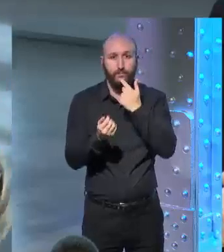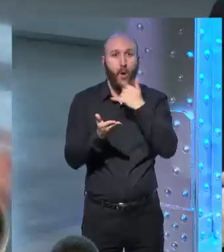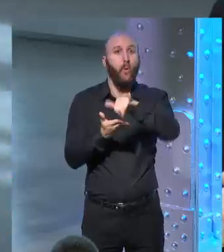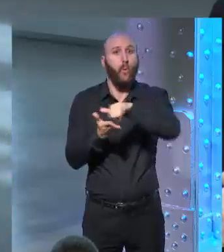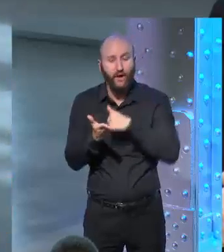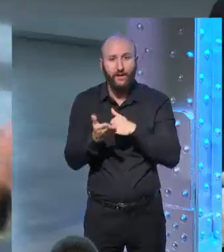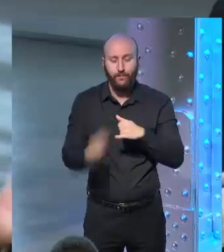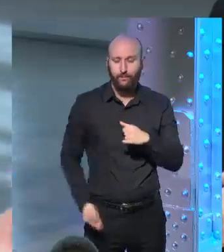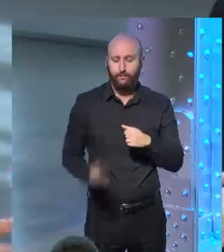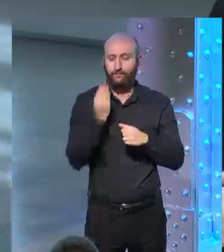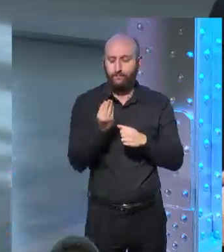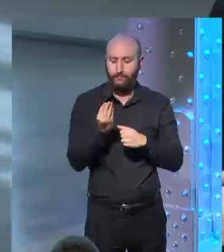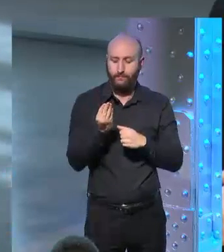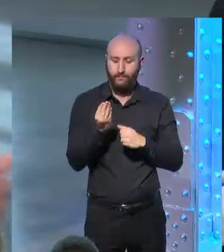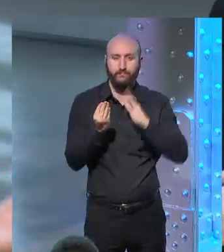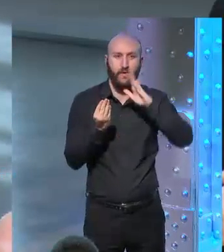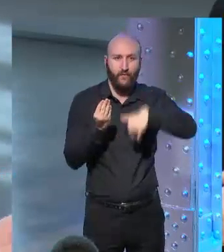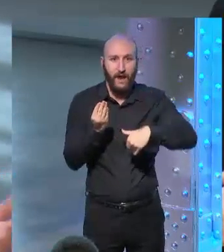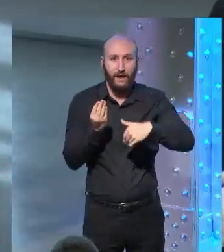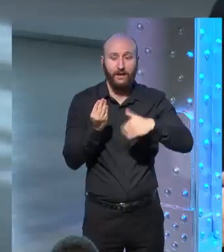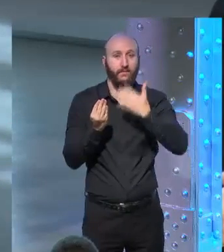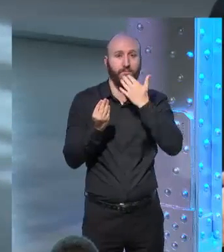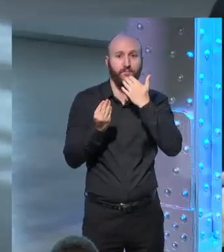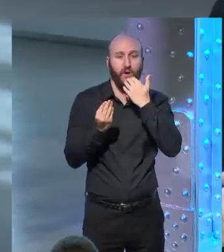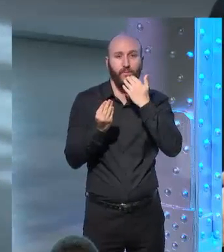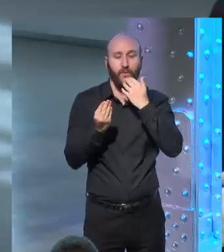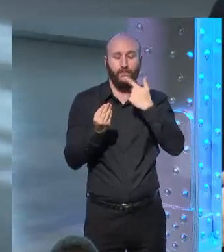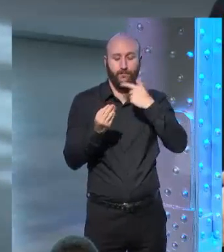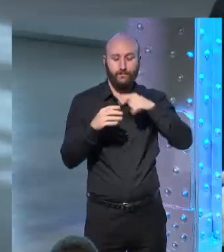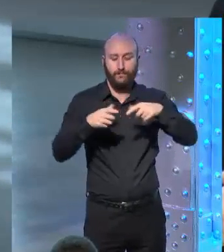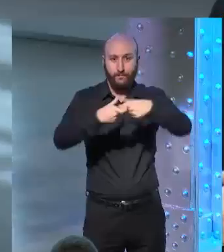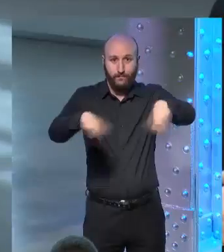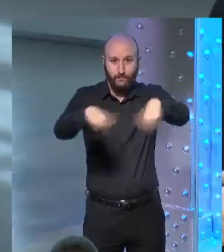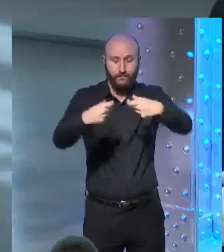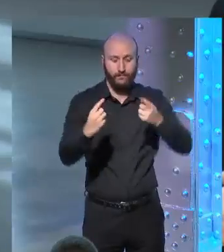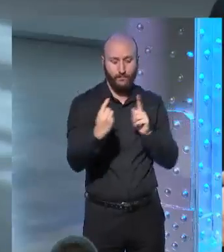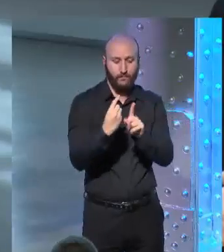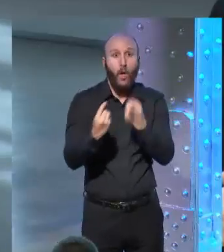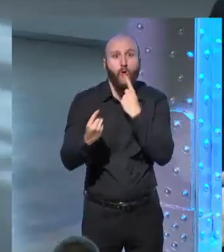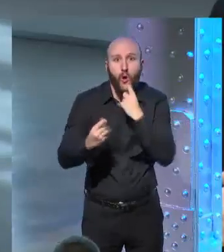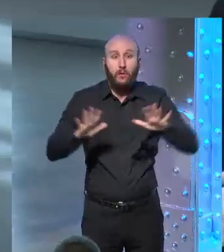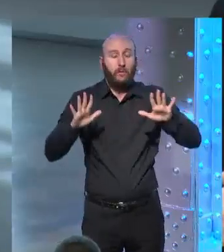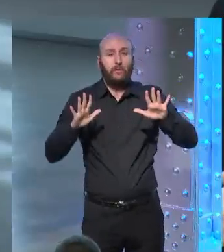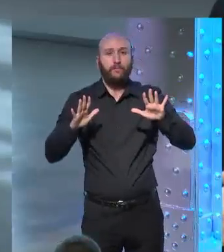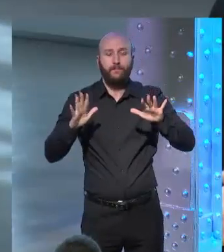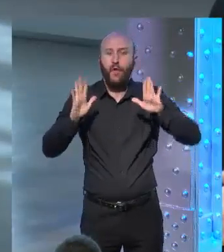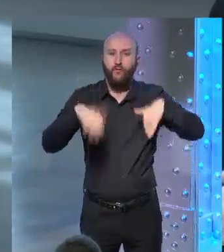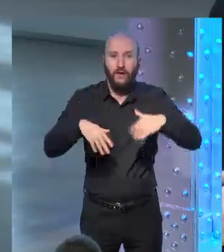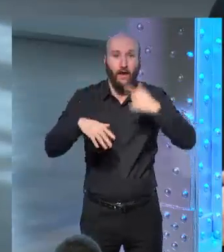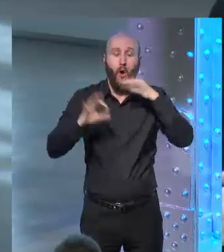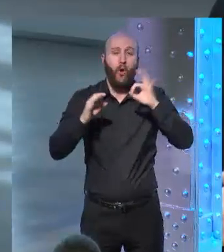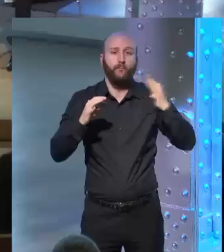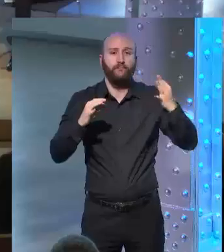WhatsApp y podemos cruzar cuando nos toca, o sea, no podemos, realmente nos